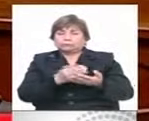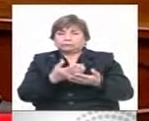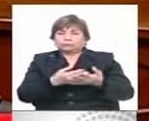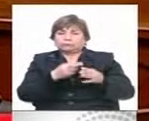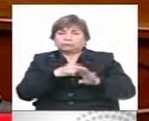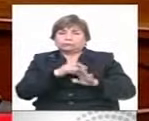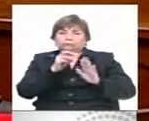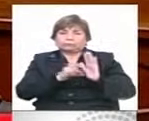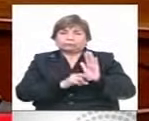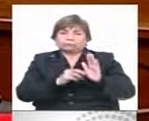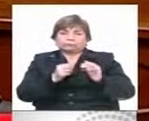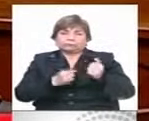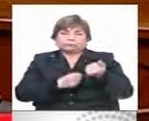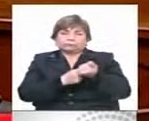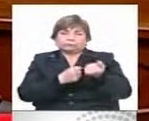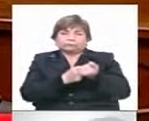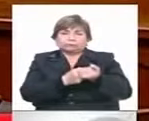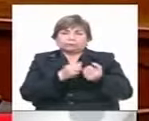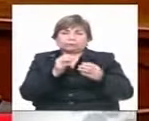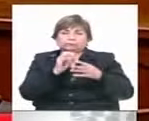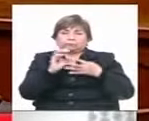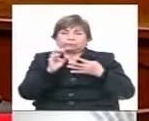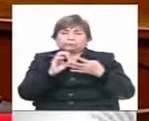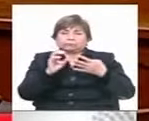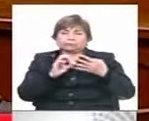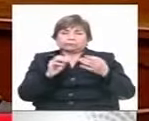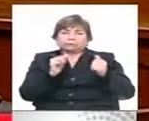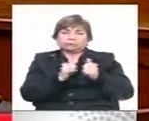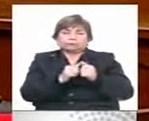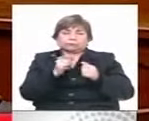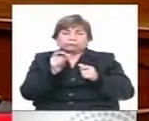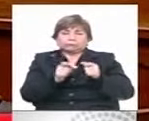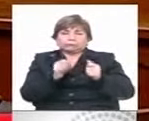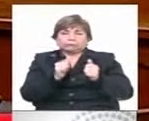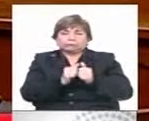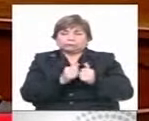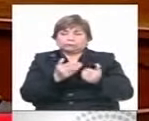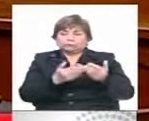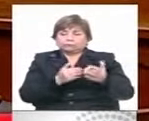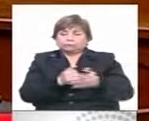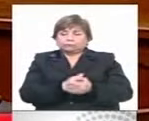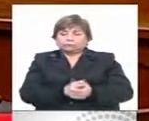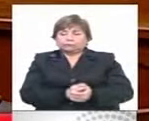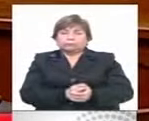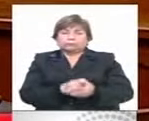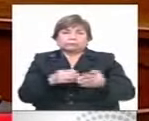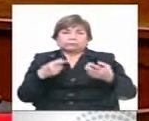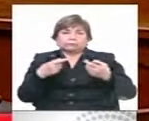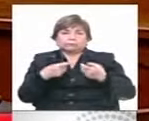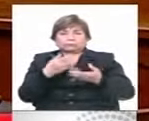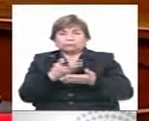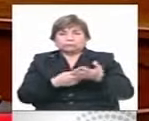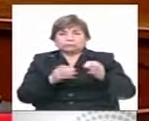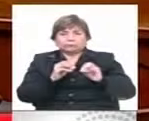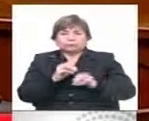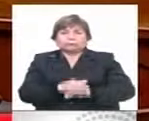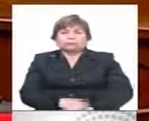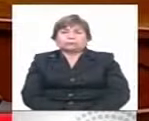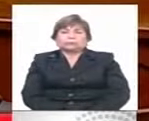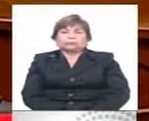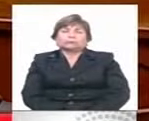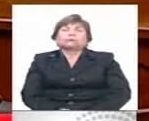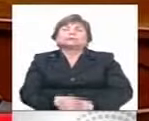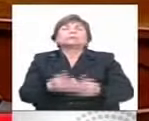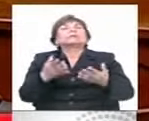programas para el fortalecimiento de competencias a los usuarios de dispositivos electrónicos portátiles.